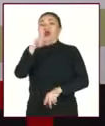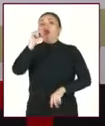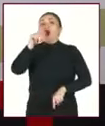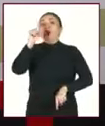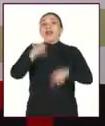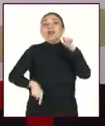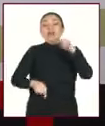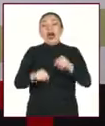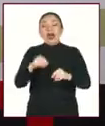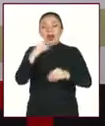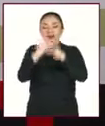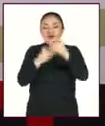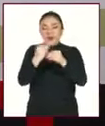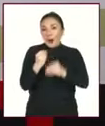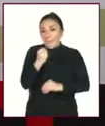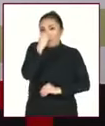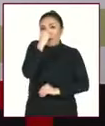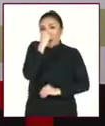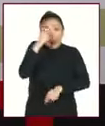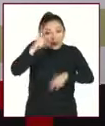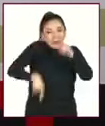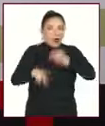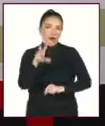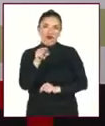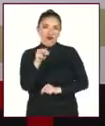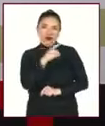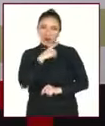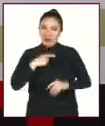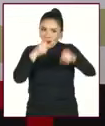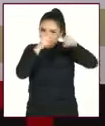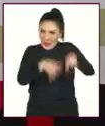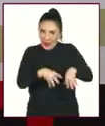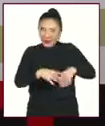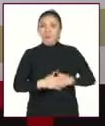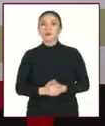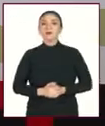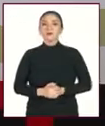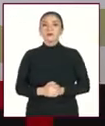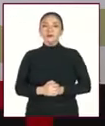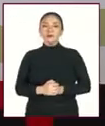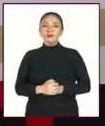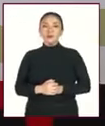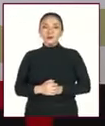que usamos en un inicio. ¿Okay? La que sigue, por favor.